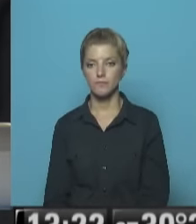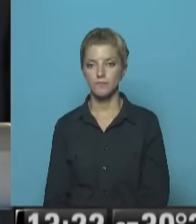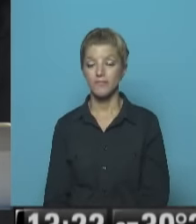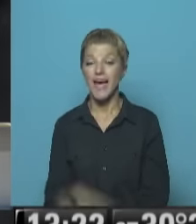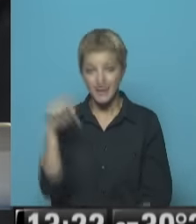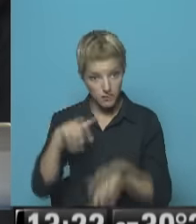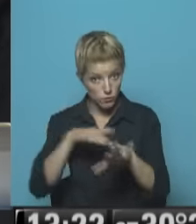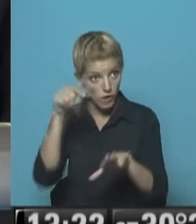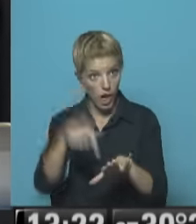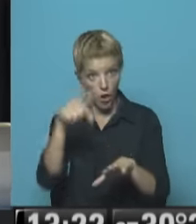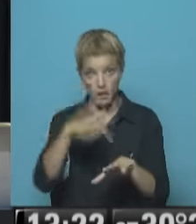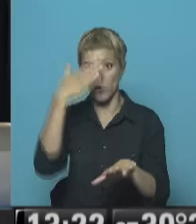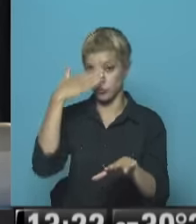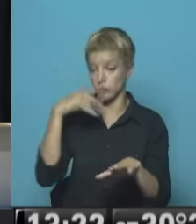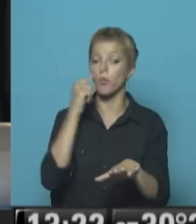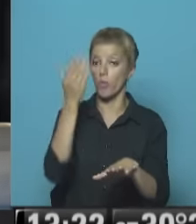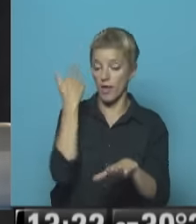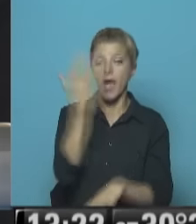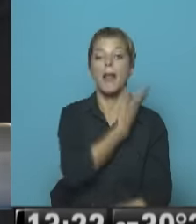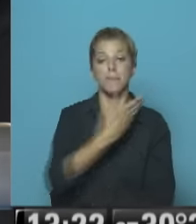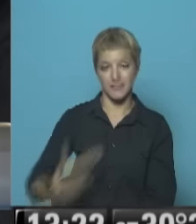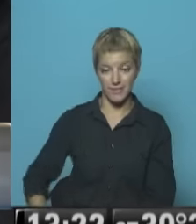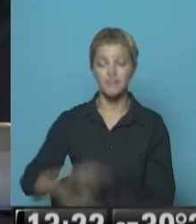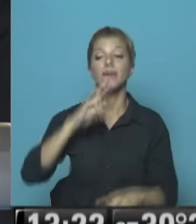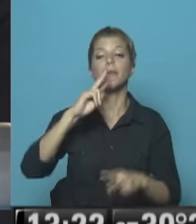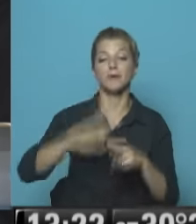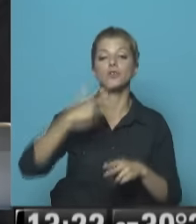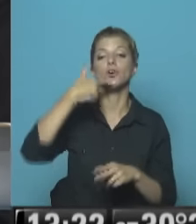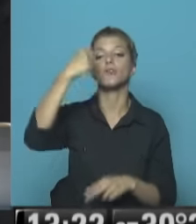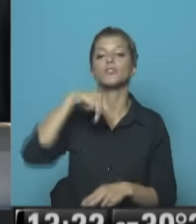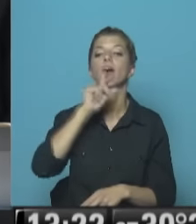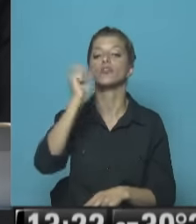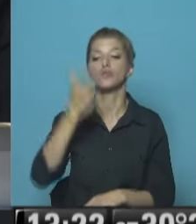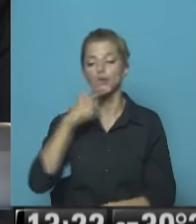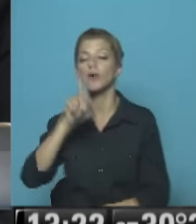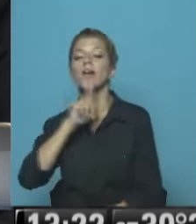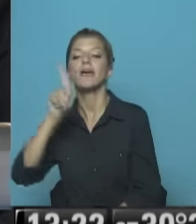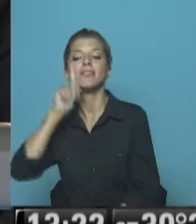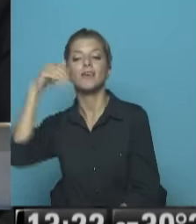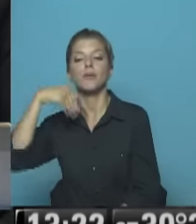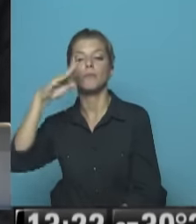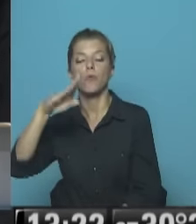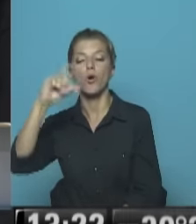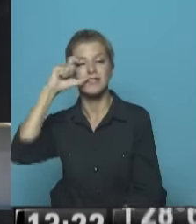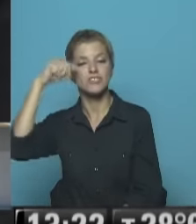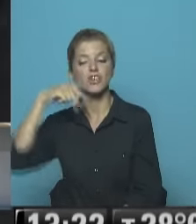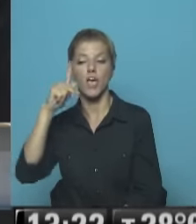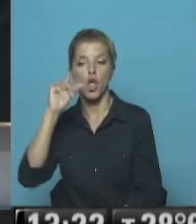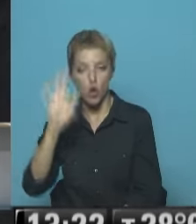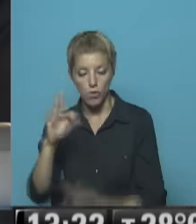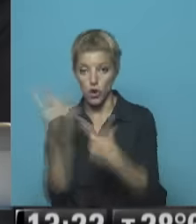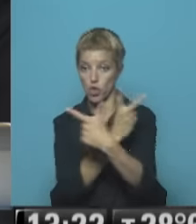que ha ocurrido últimamente entre el presidente Santos, entre Timochenko, el acuerdo de septiembre